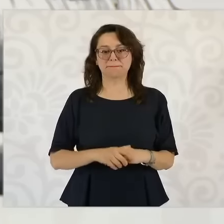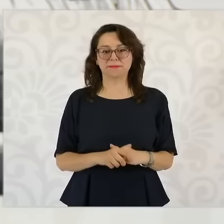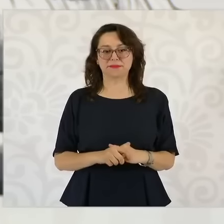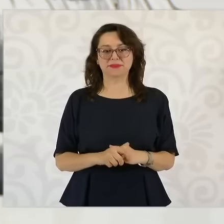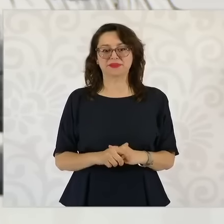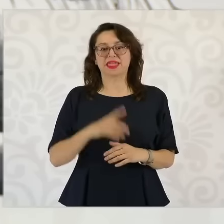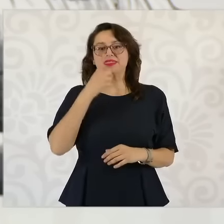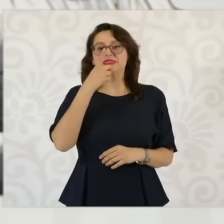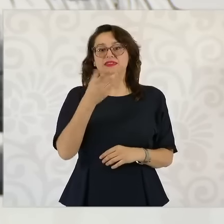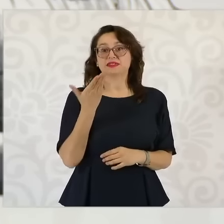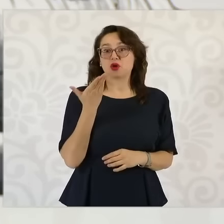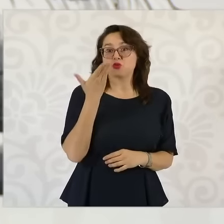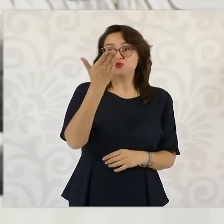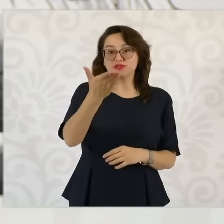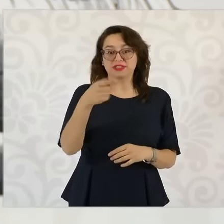podium.